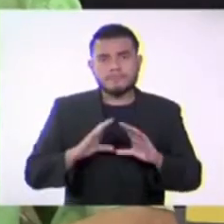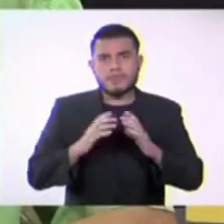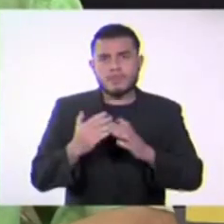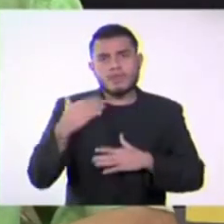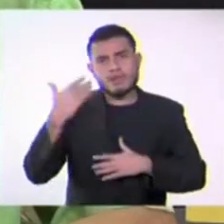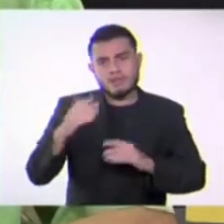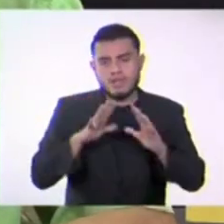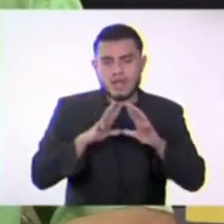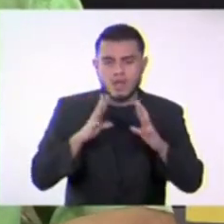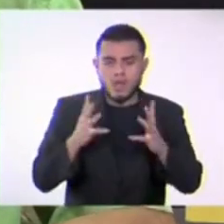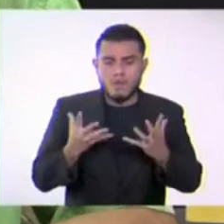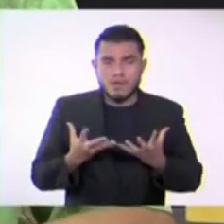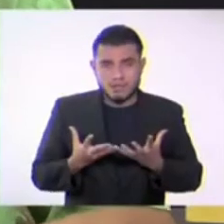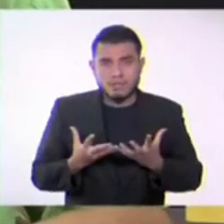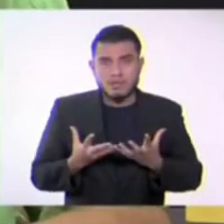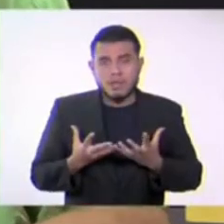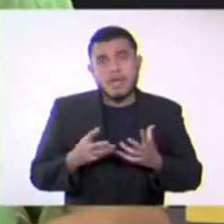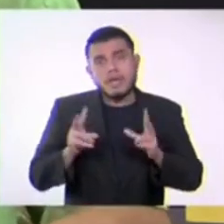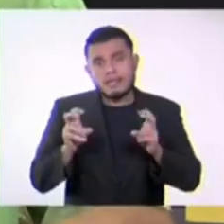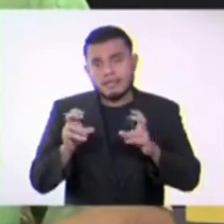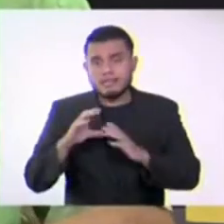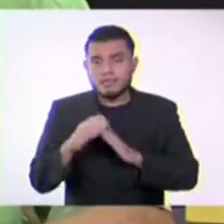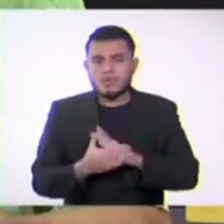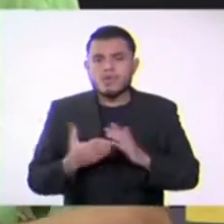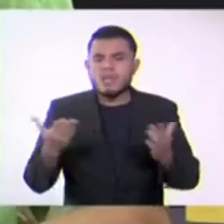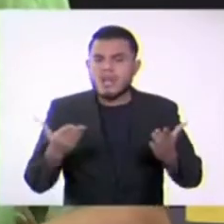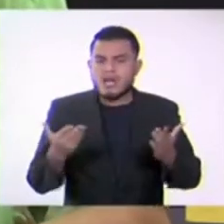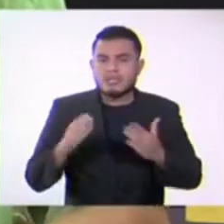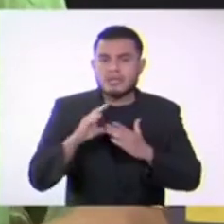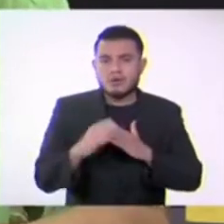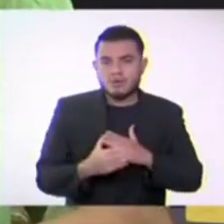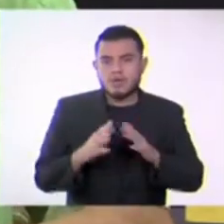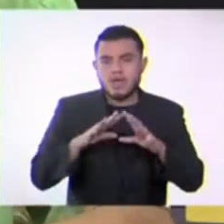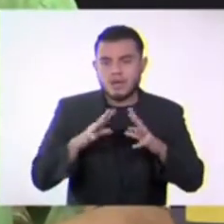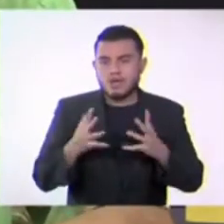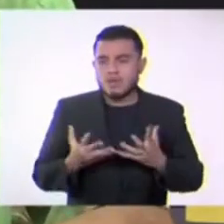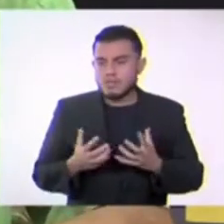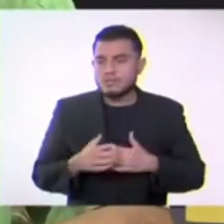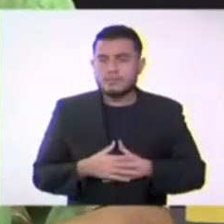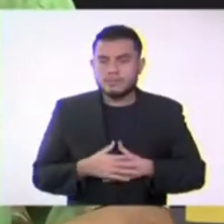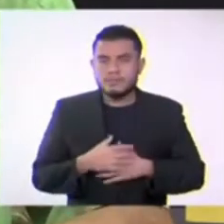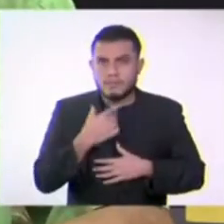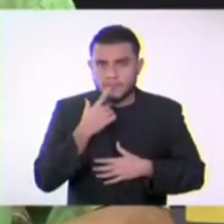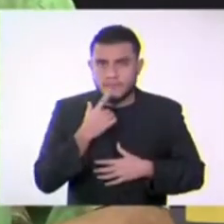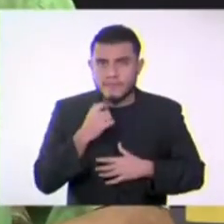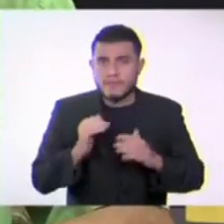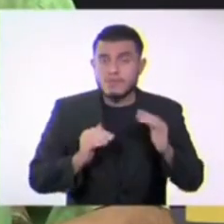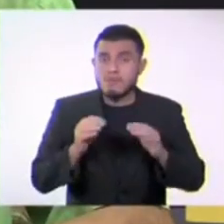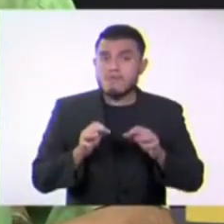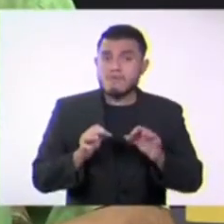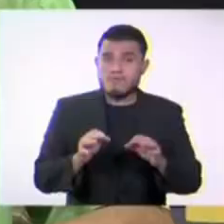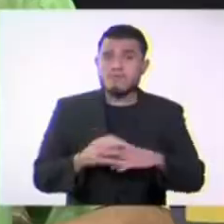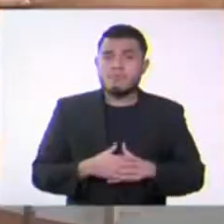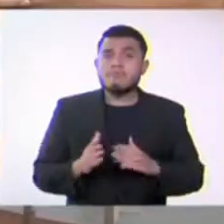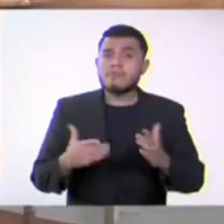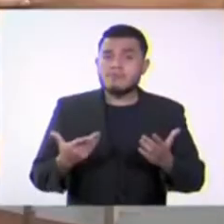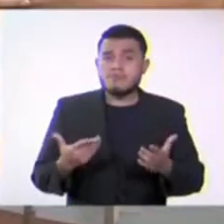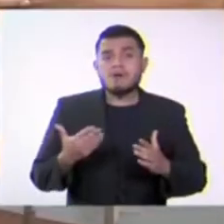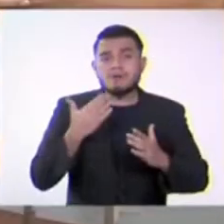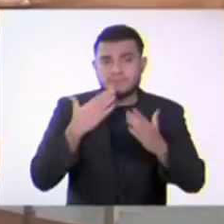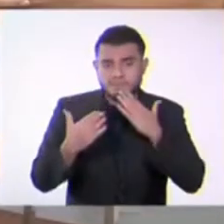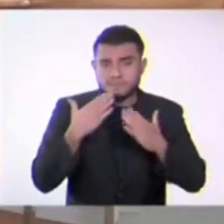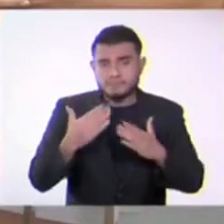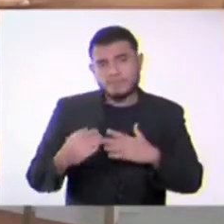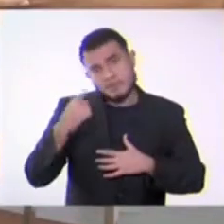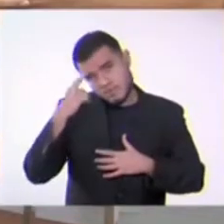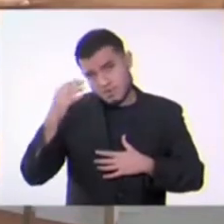la globalización en términos de cultura, qué le hace a la cultura la globalización. Bien, también vamos a hablar acerca de una política